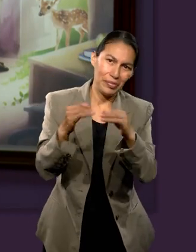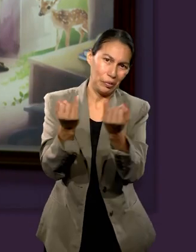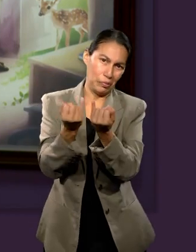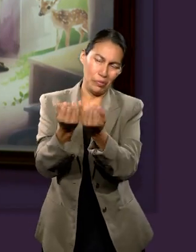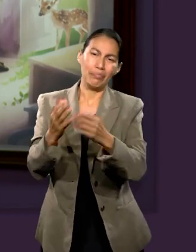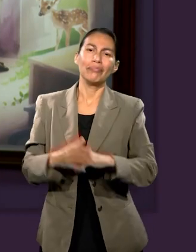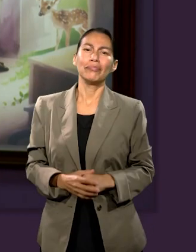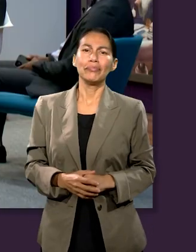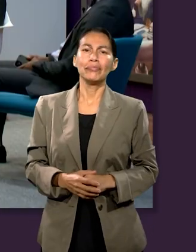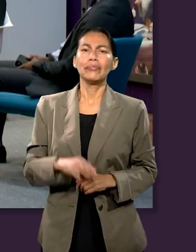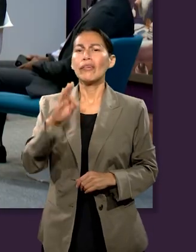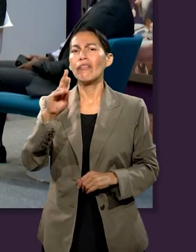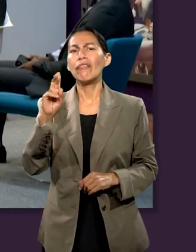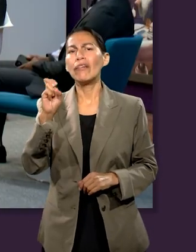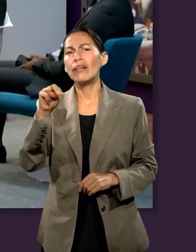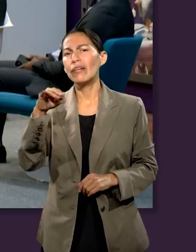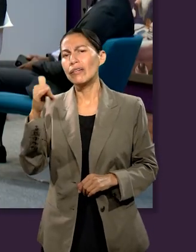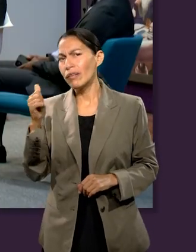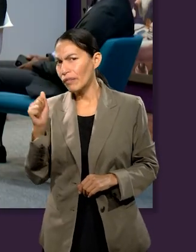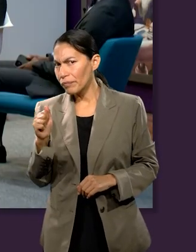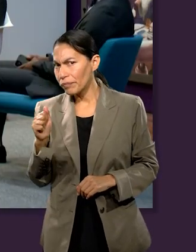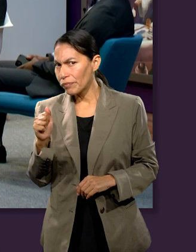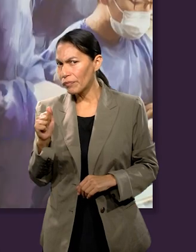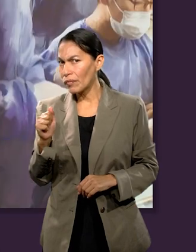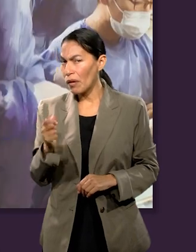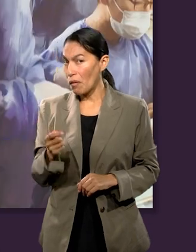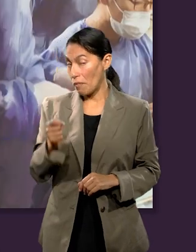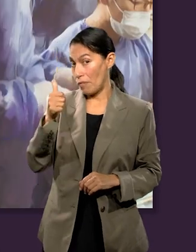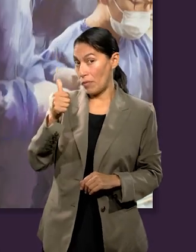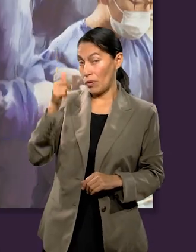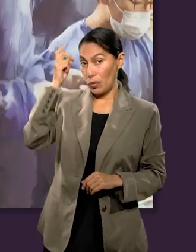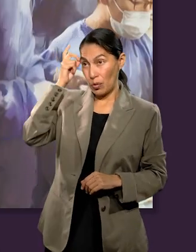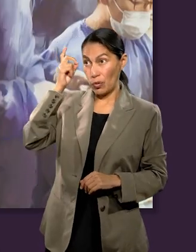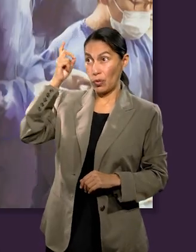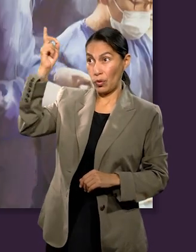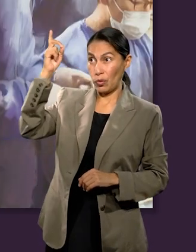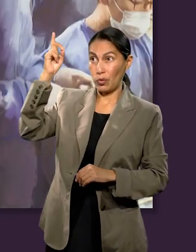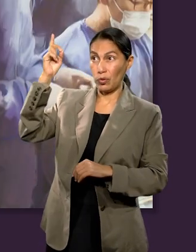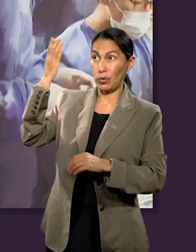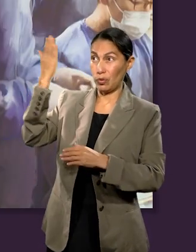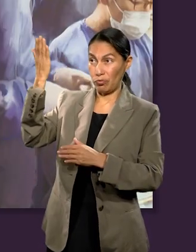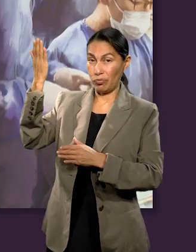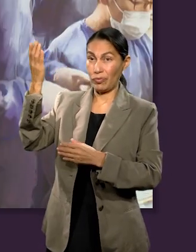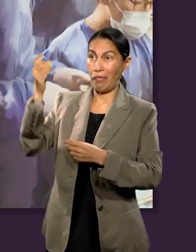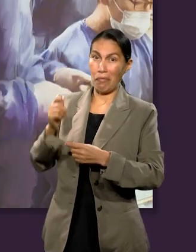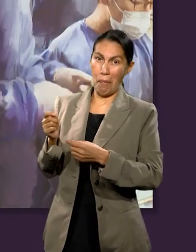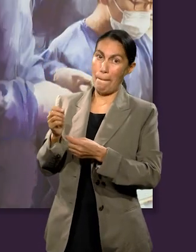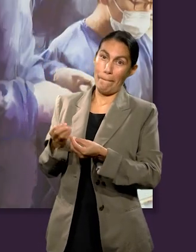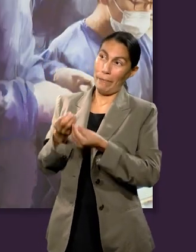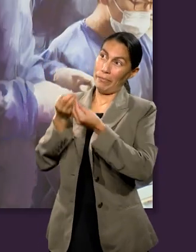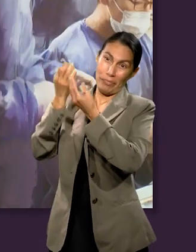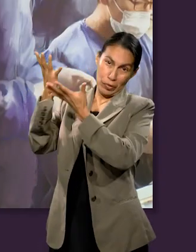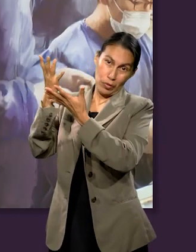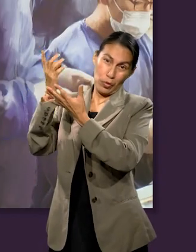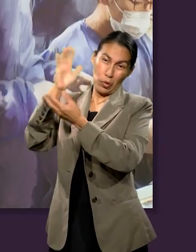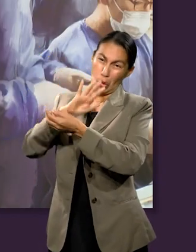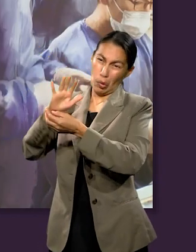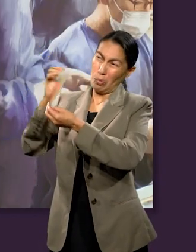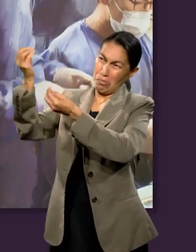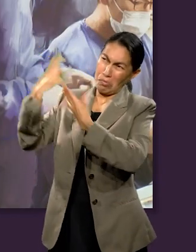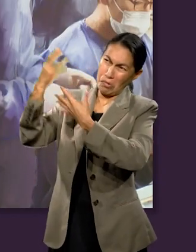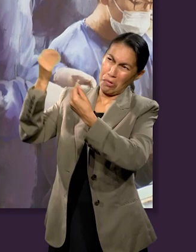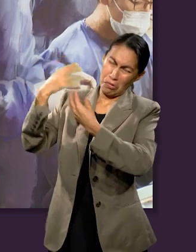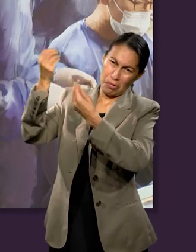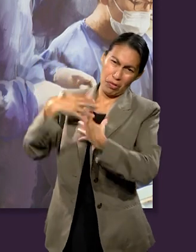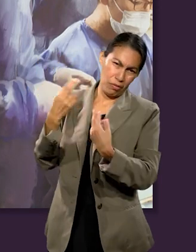manera que deben ser tratados pues poner siempre a Dios y a su causa en primer lugar y todo lo demás vendrá